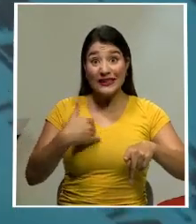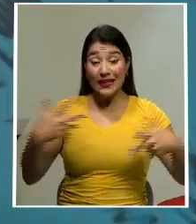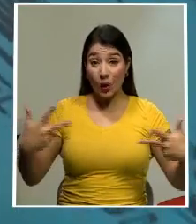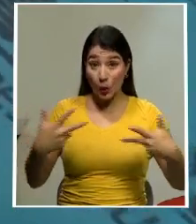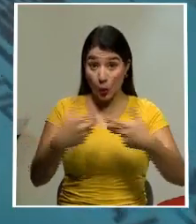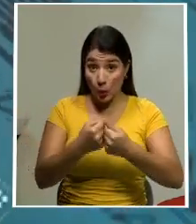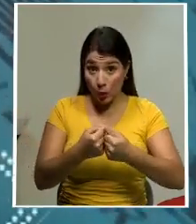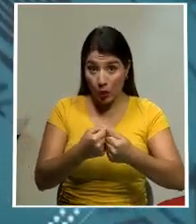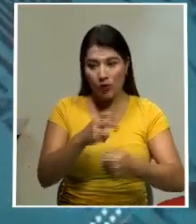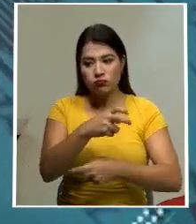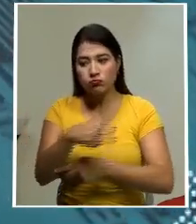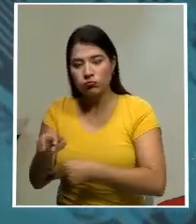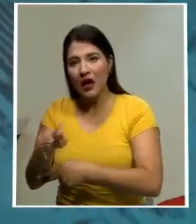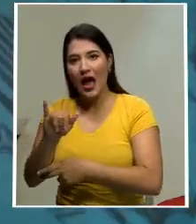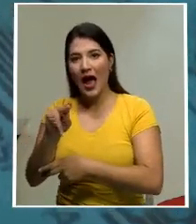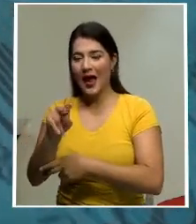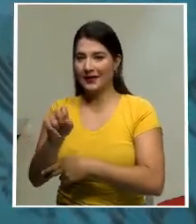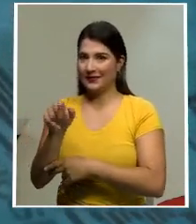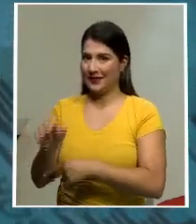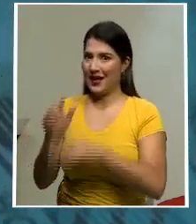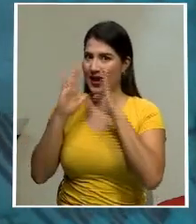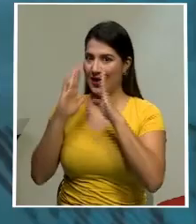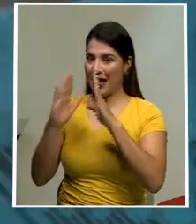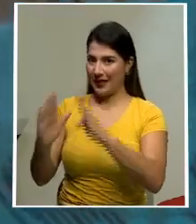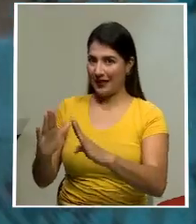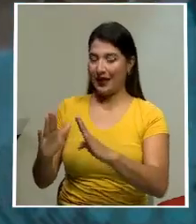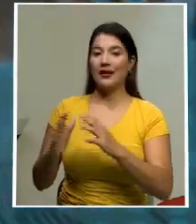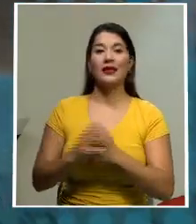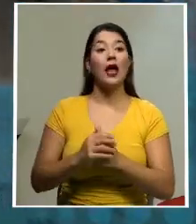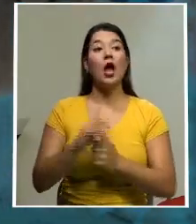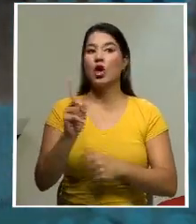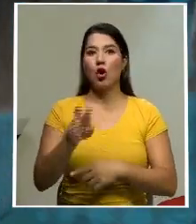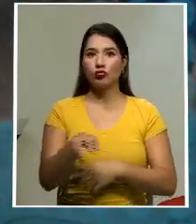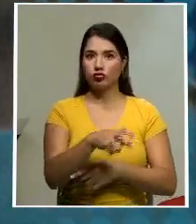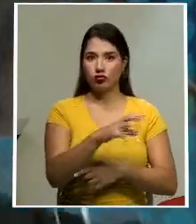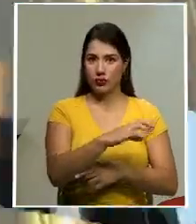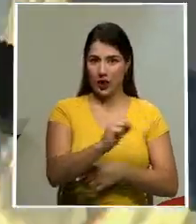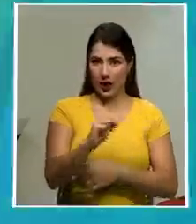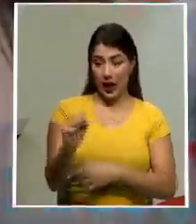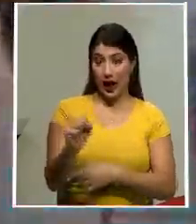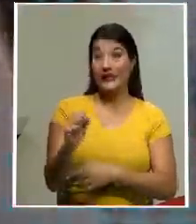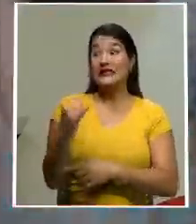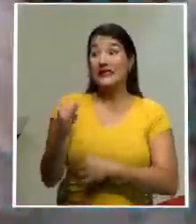Trauma y centros de salud del INSS aun cuando la póliza de accidentes se agote.